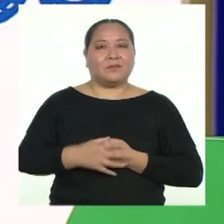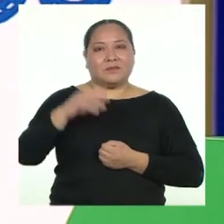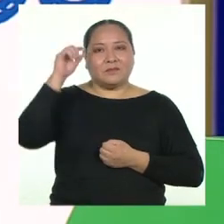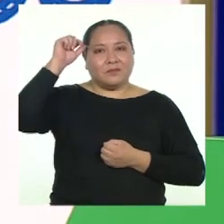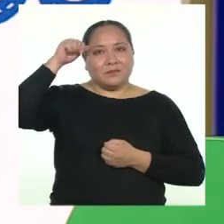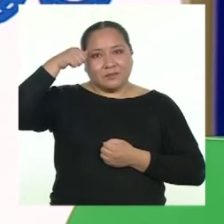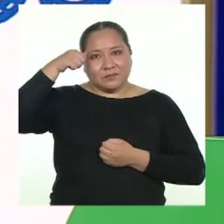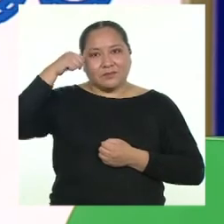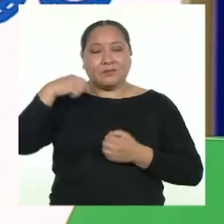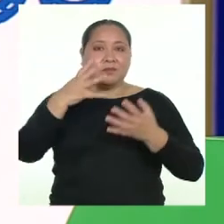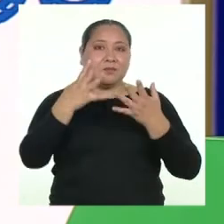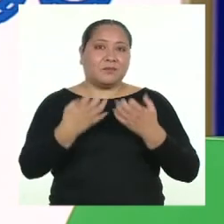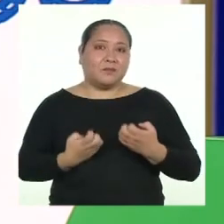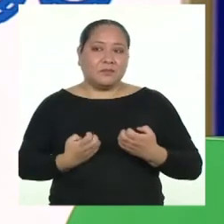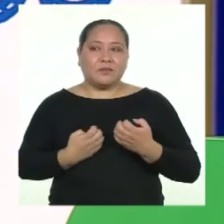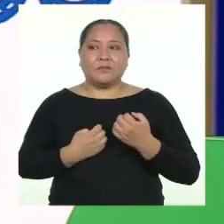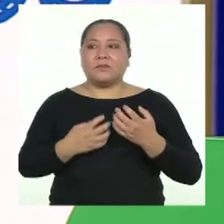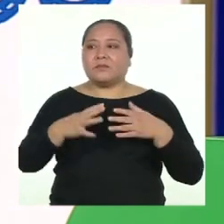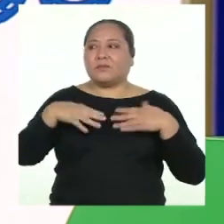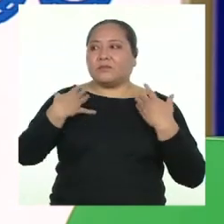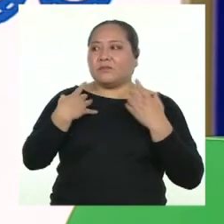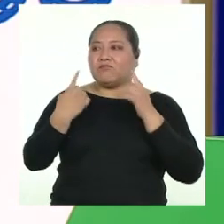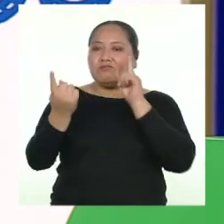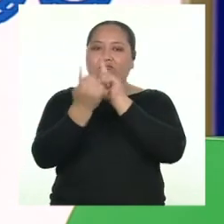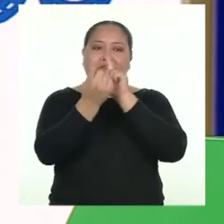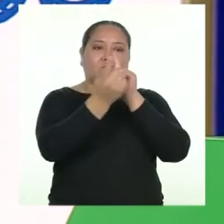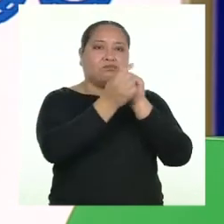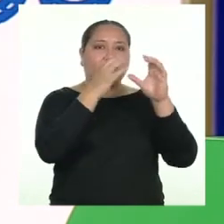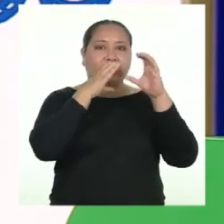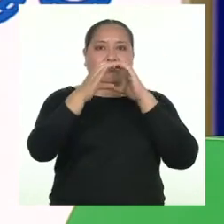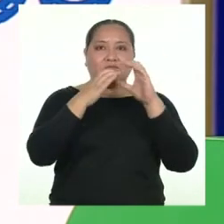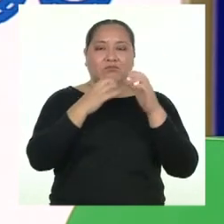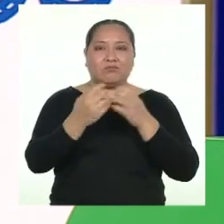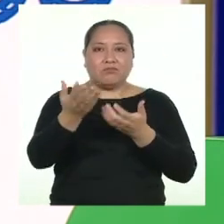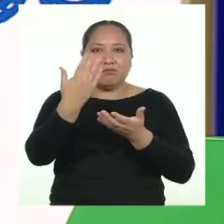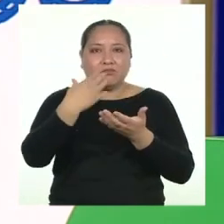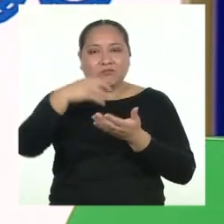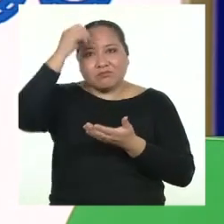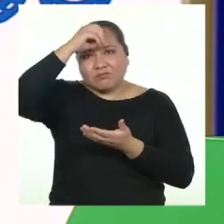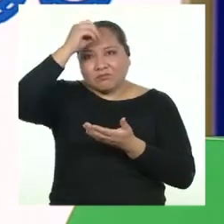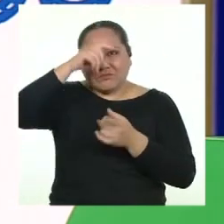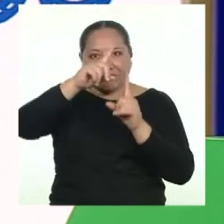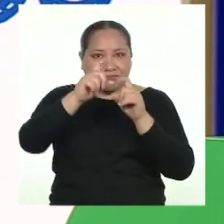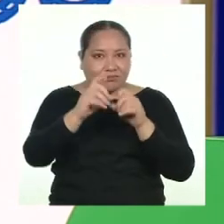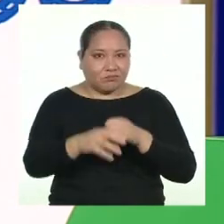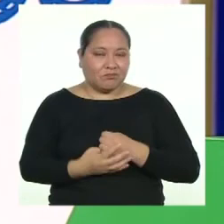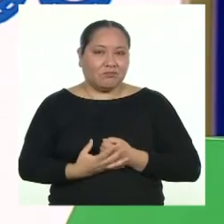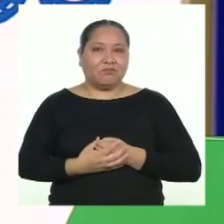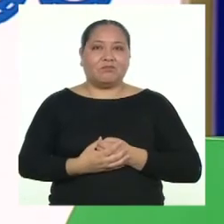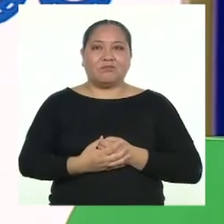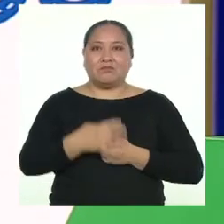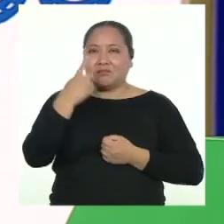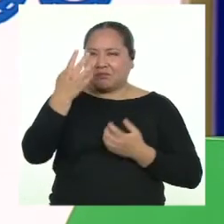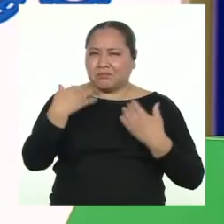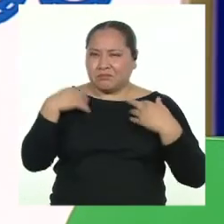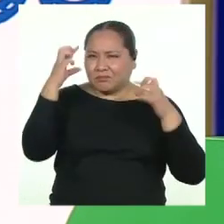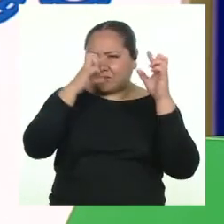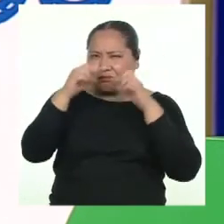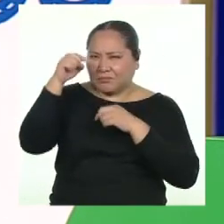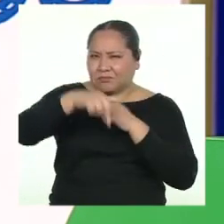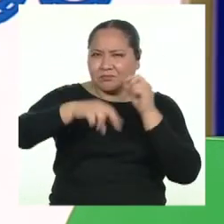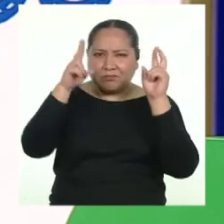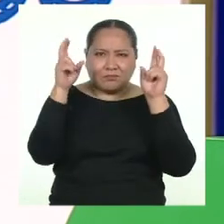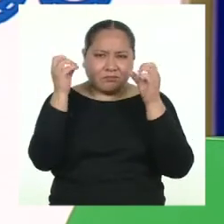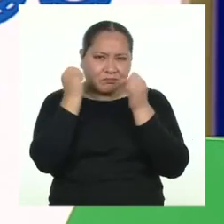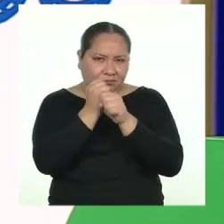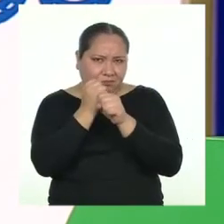Recuerde, queremos estar más comunicados y recibir todas sus consultas, opiniones o sugerencias. ¿Te quedó alguna duda sobre el tema que